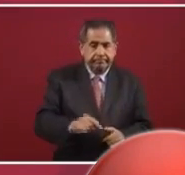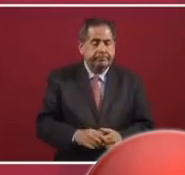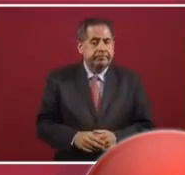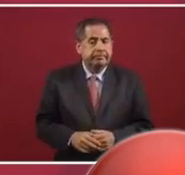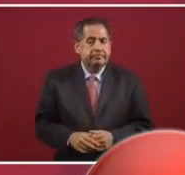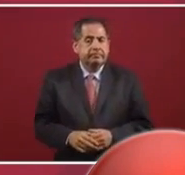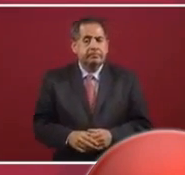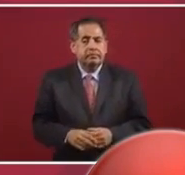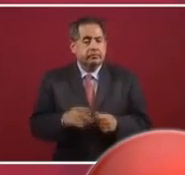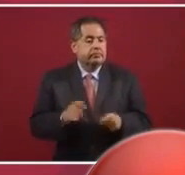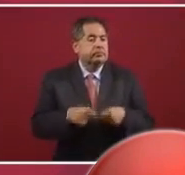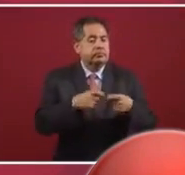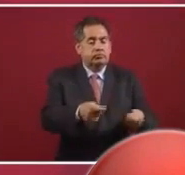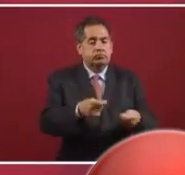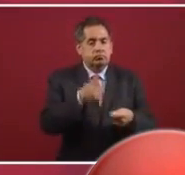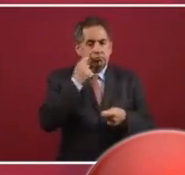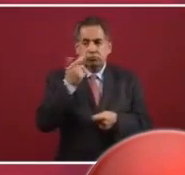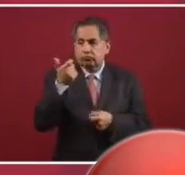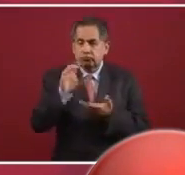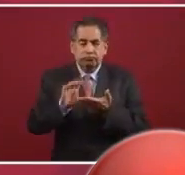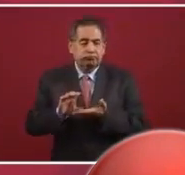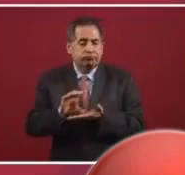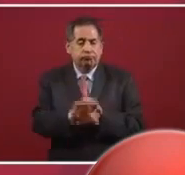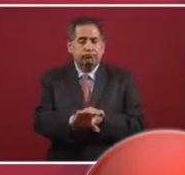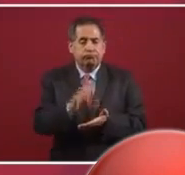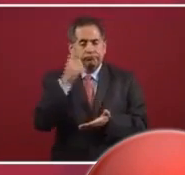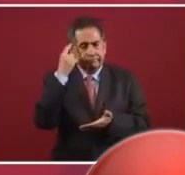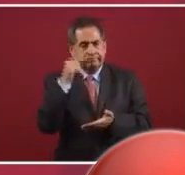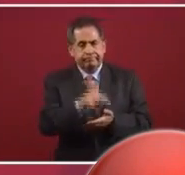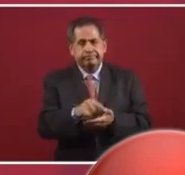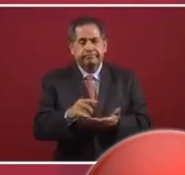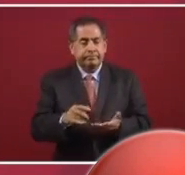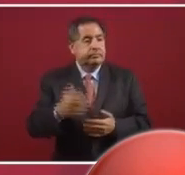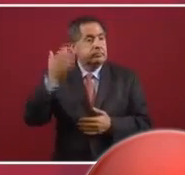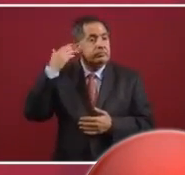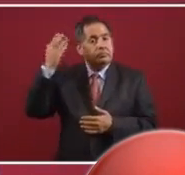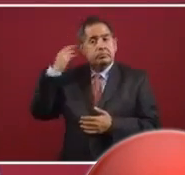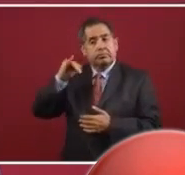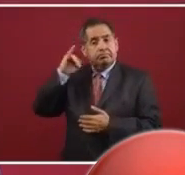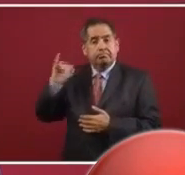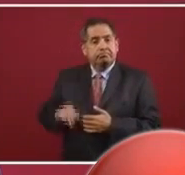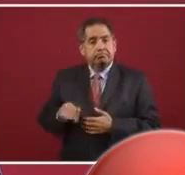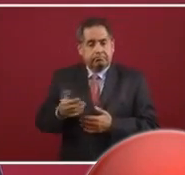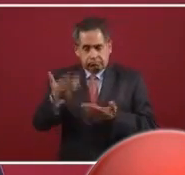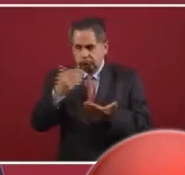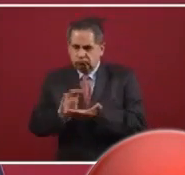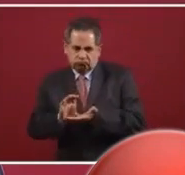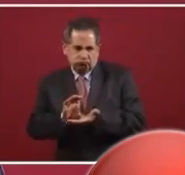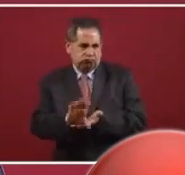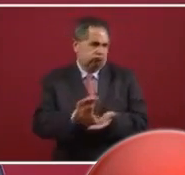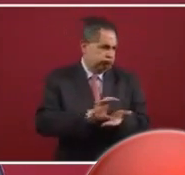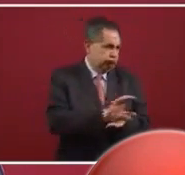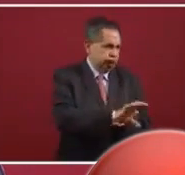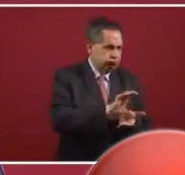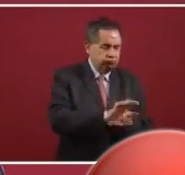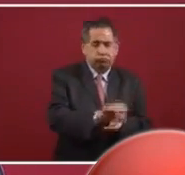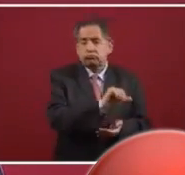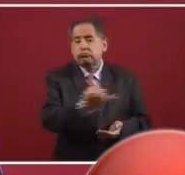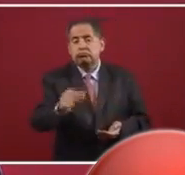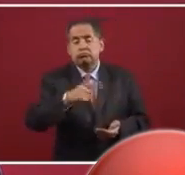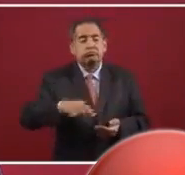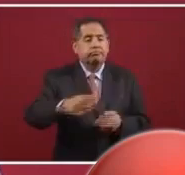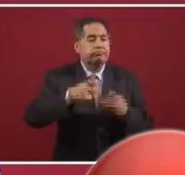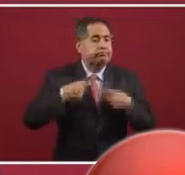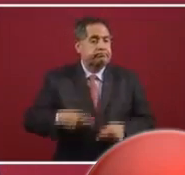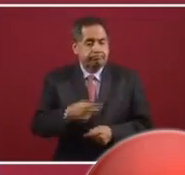Se están destinando fondos como nunca en favor de los pobres de